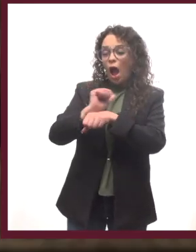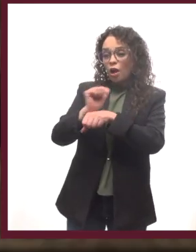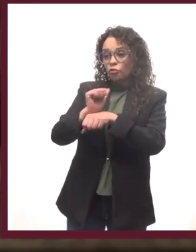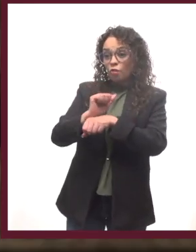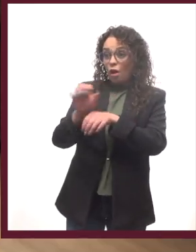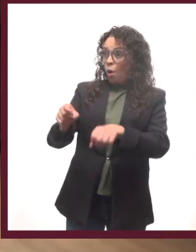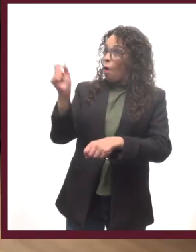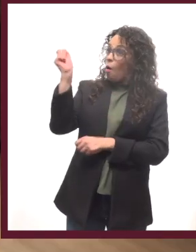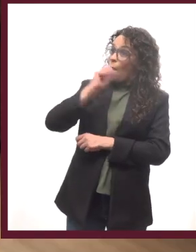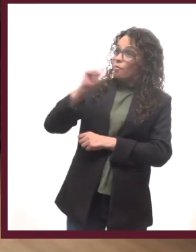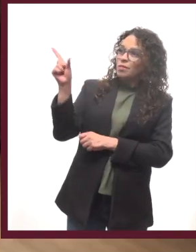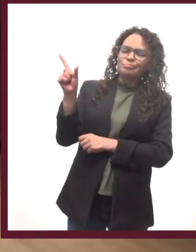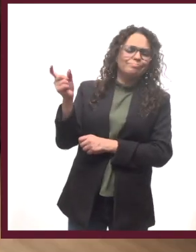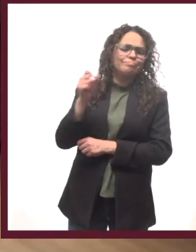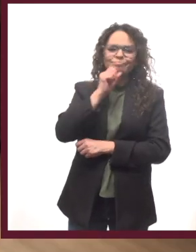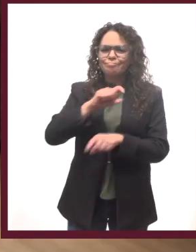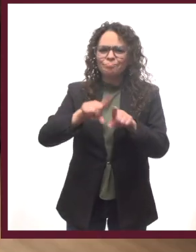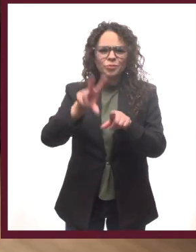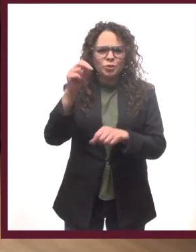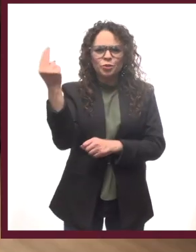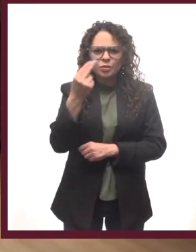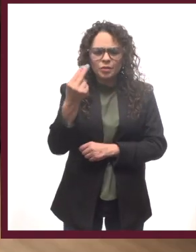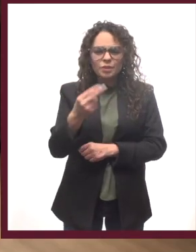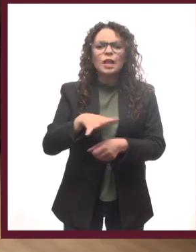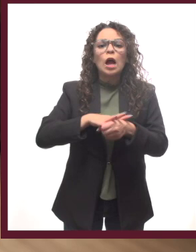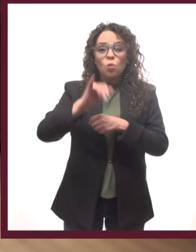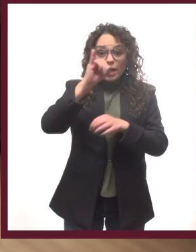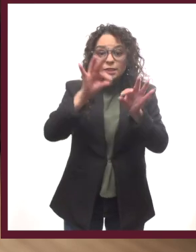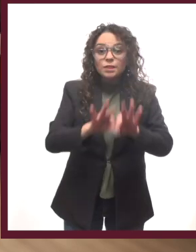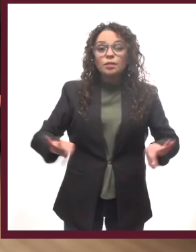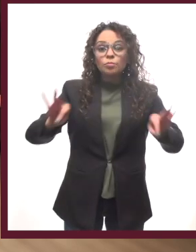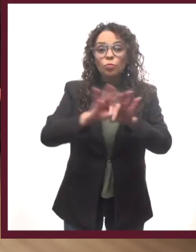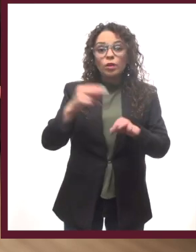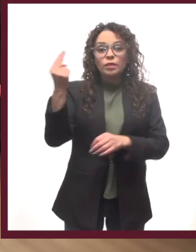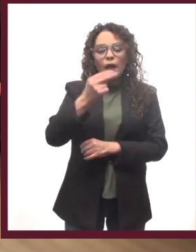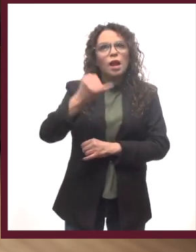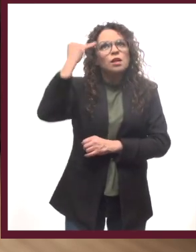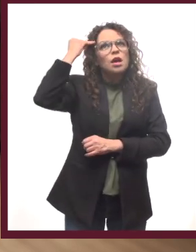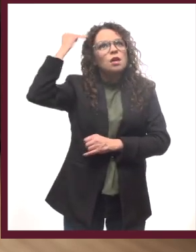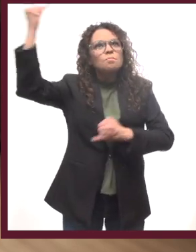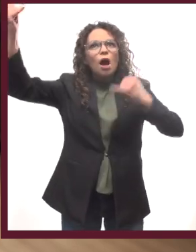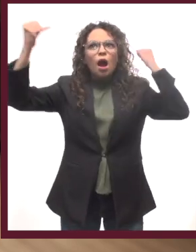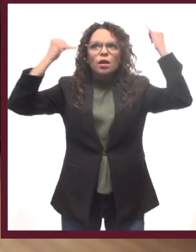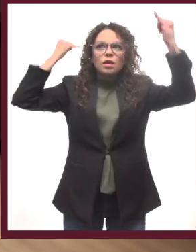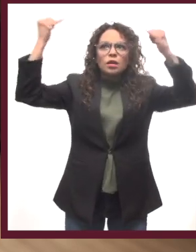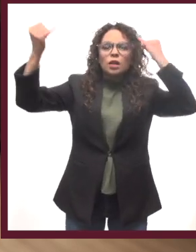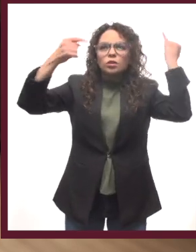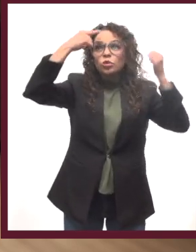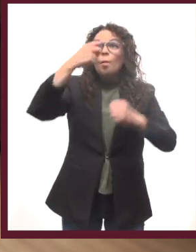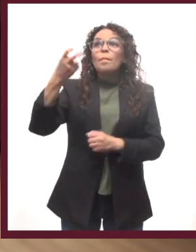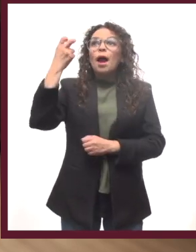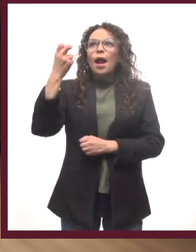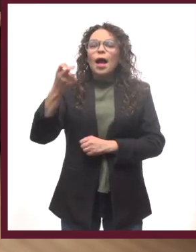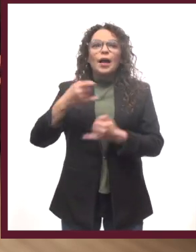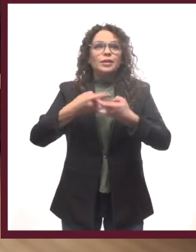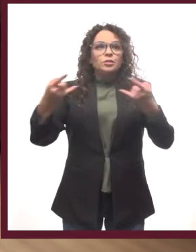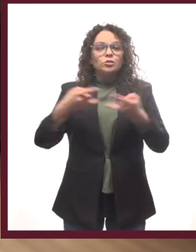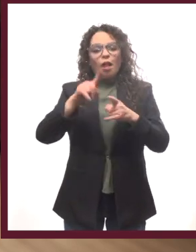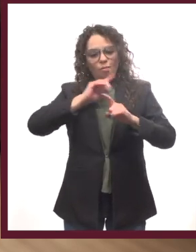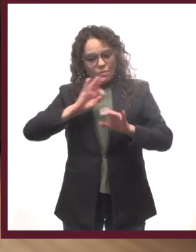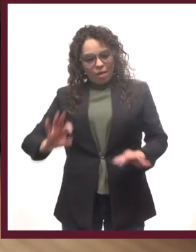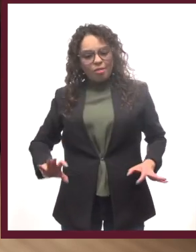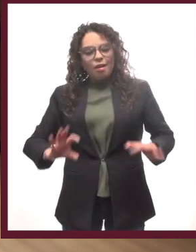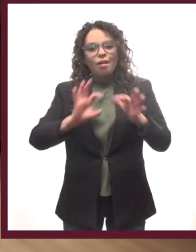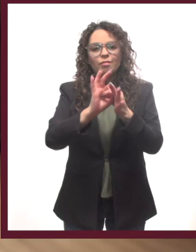pasó? Lo único que necesitas es imaginación para encontrar una solución que conecte con los